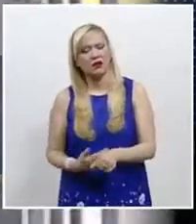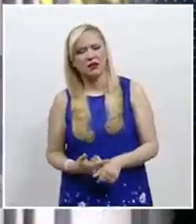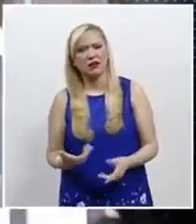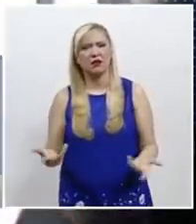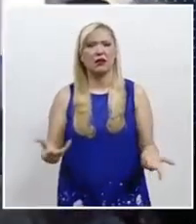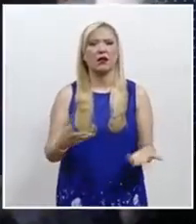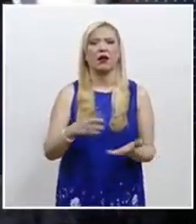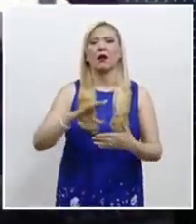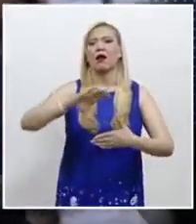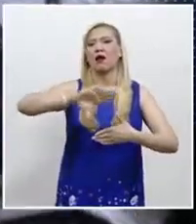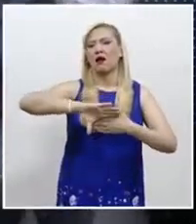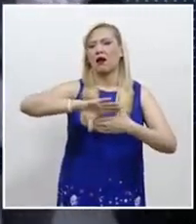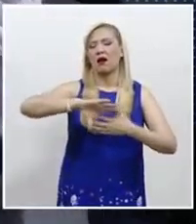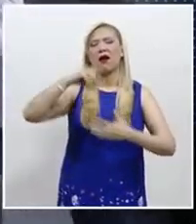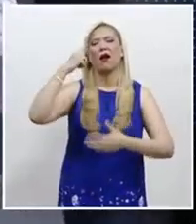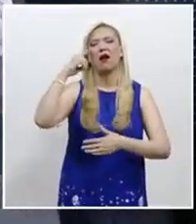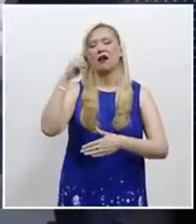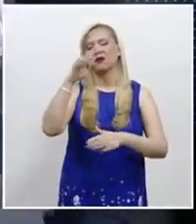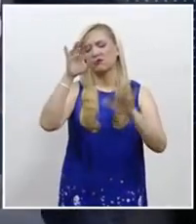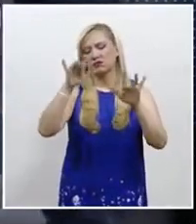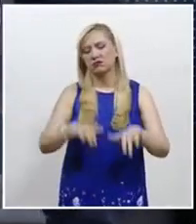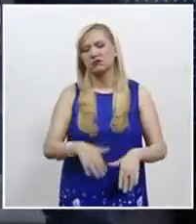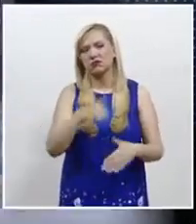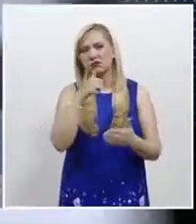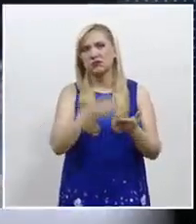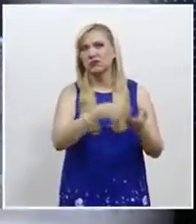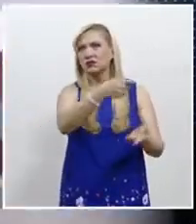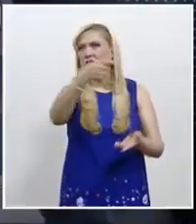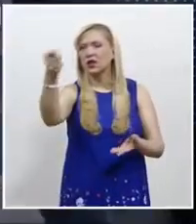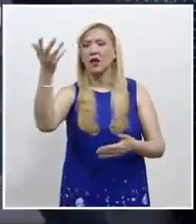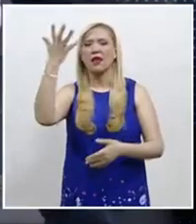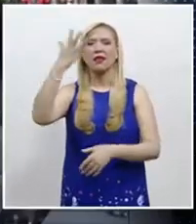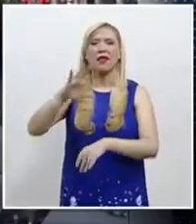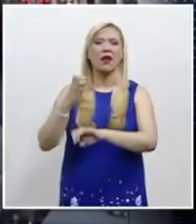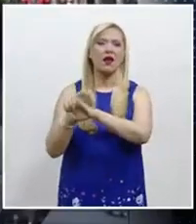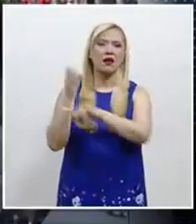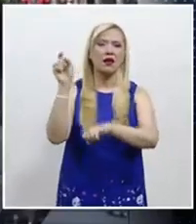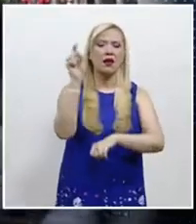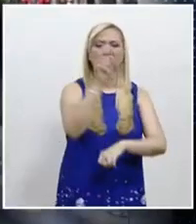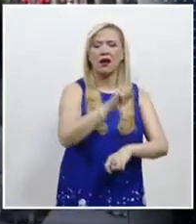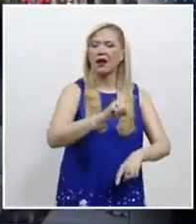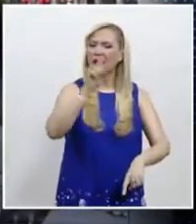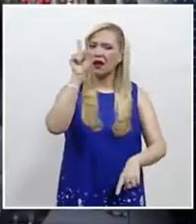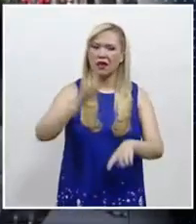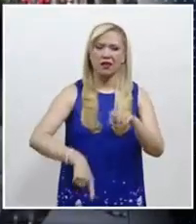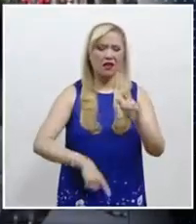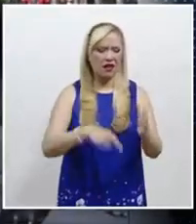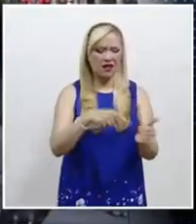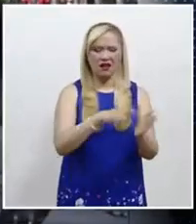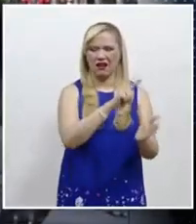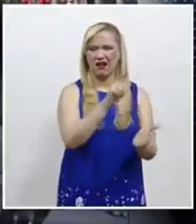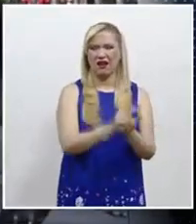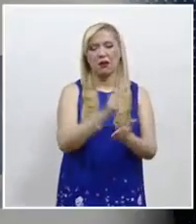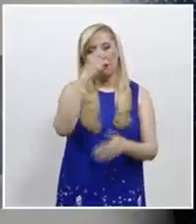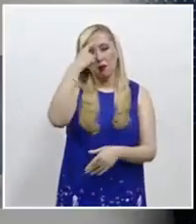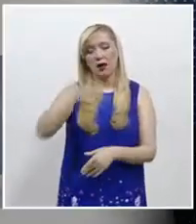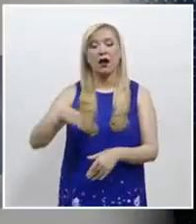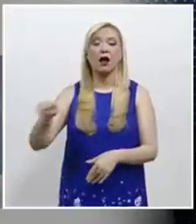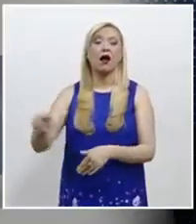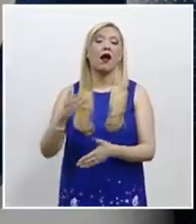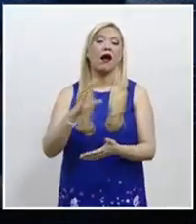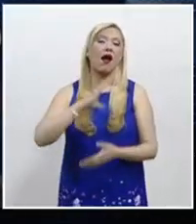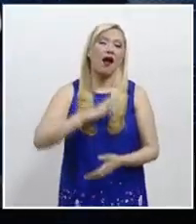Derechos Humanos emitió una recomendación a 10 estados para que eliminen las disposiciones que impiden a personas con alguna enfermedad incurable